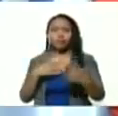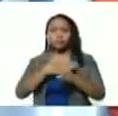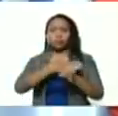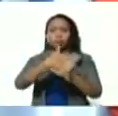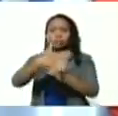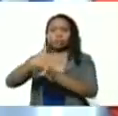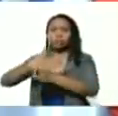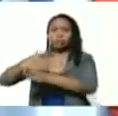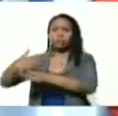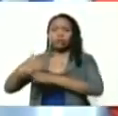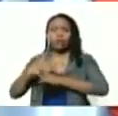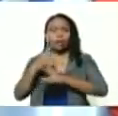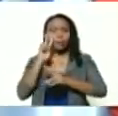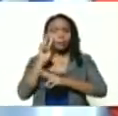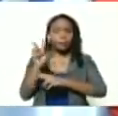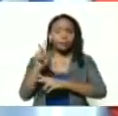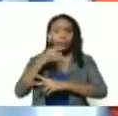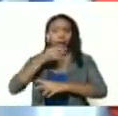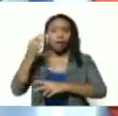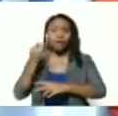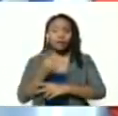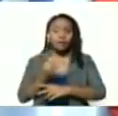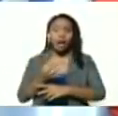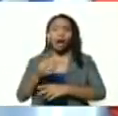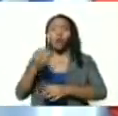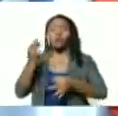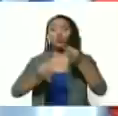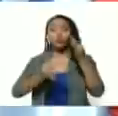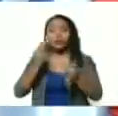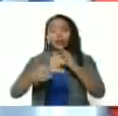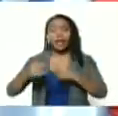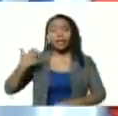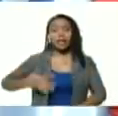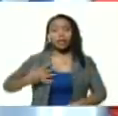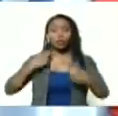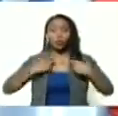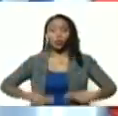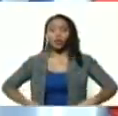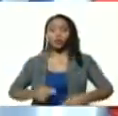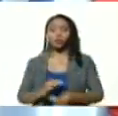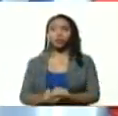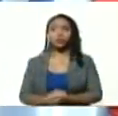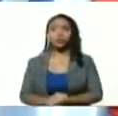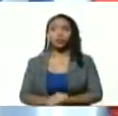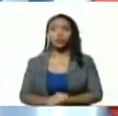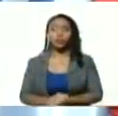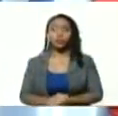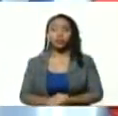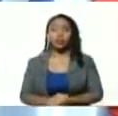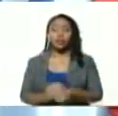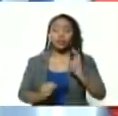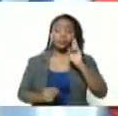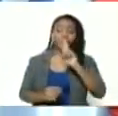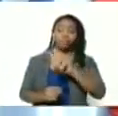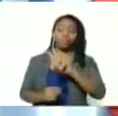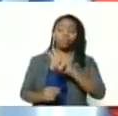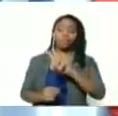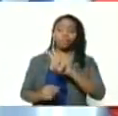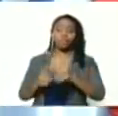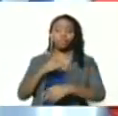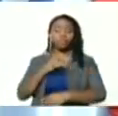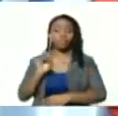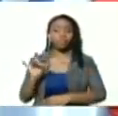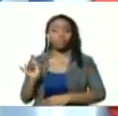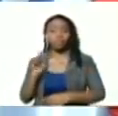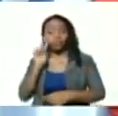pro de la verdad, la justicia, los derechos humanos. Y que nos duele, obviamente,